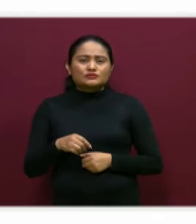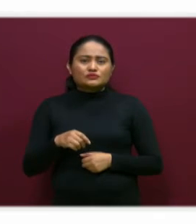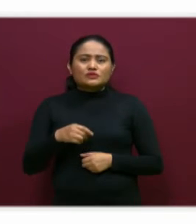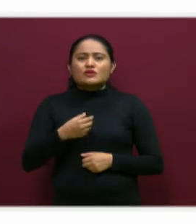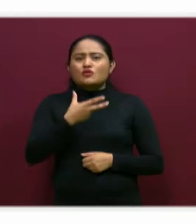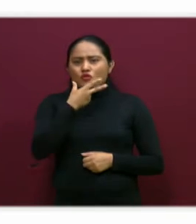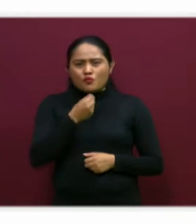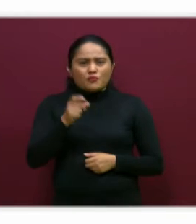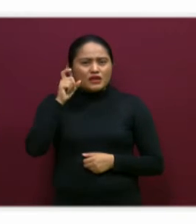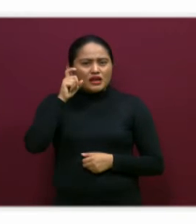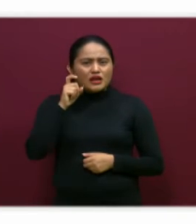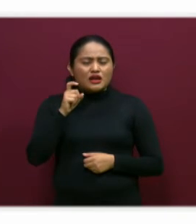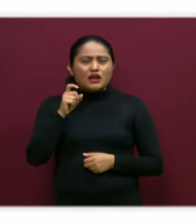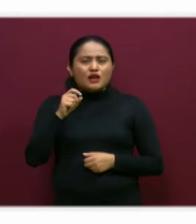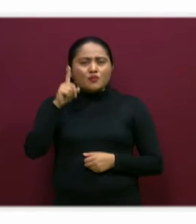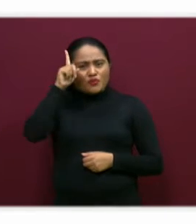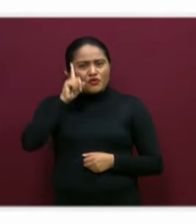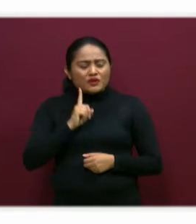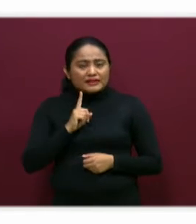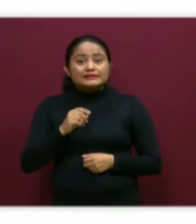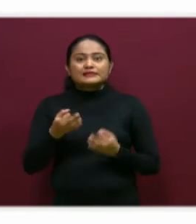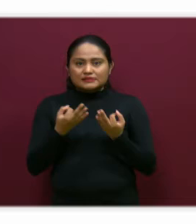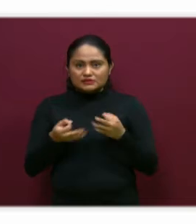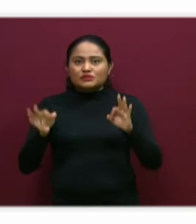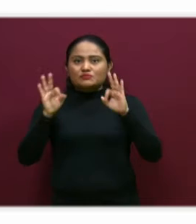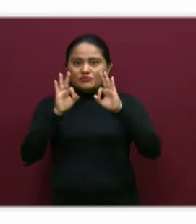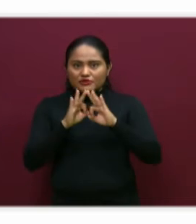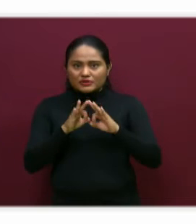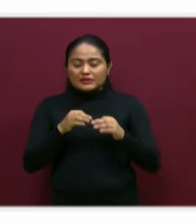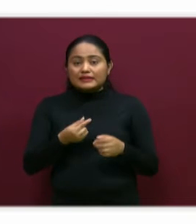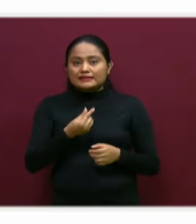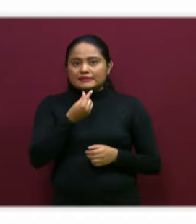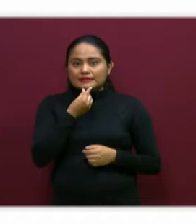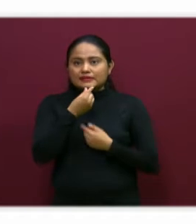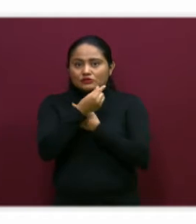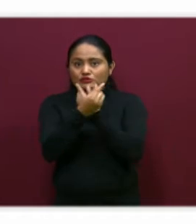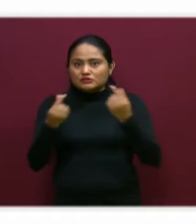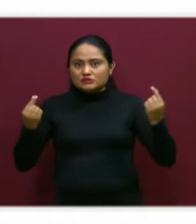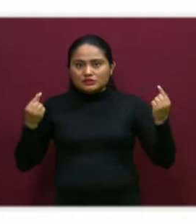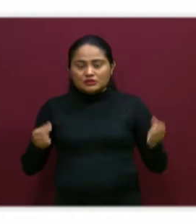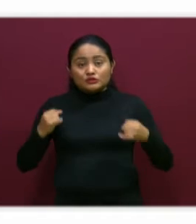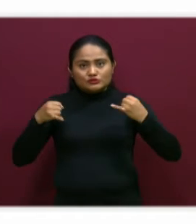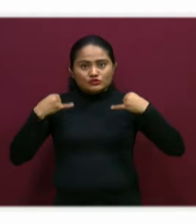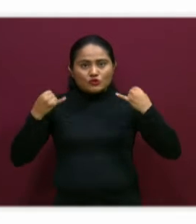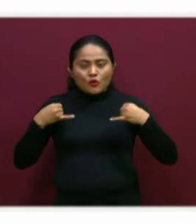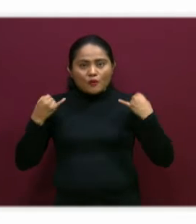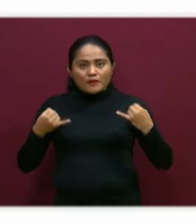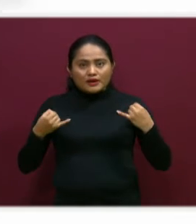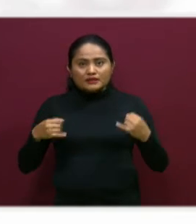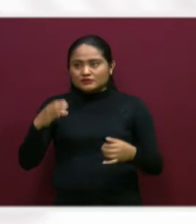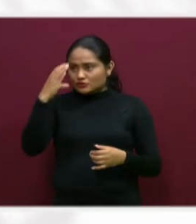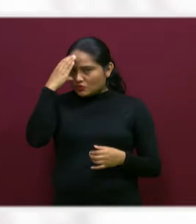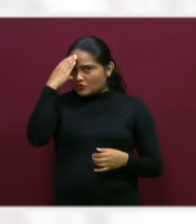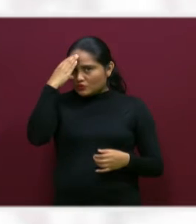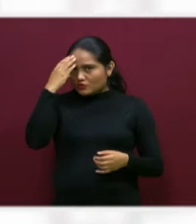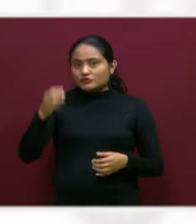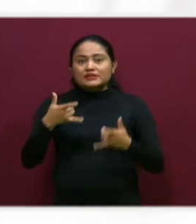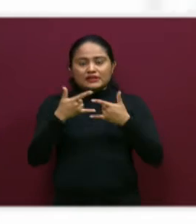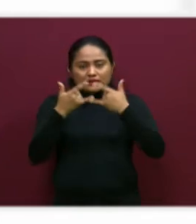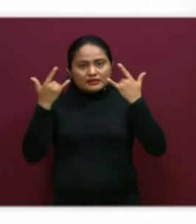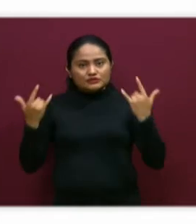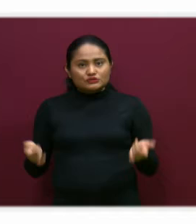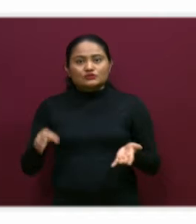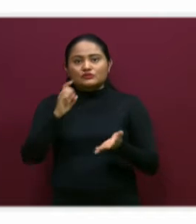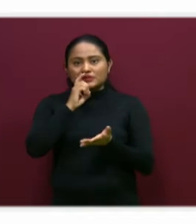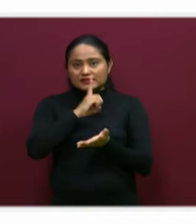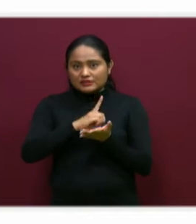con los niños con las niñas y con los jóvenes y en este taller se propone explorar la historia de los derechos humanos así como la